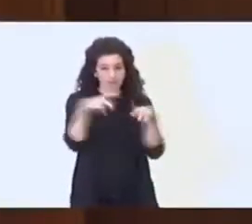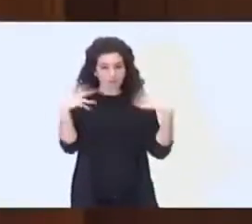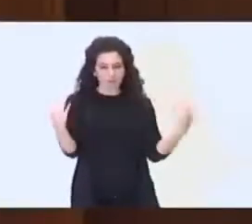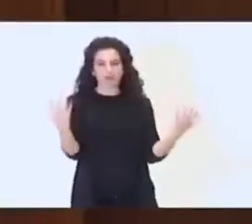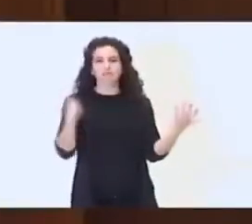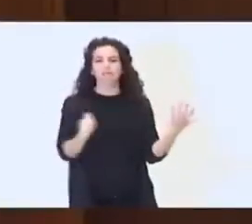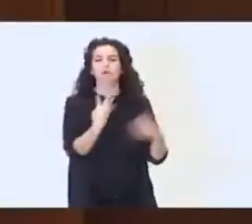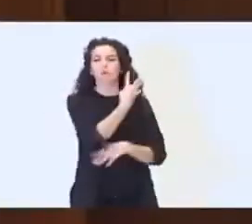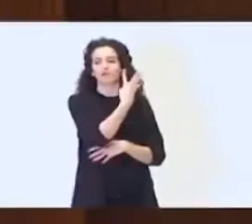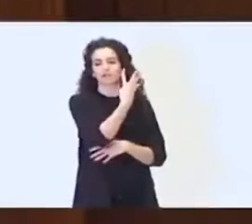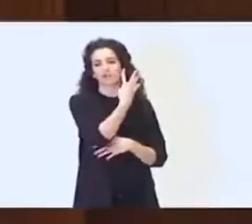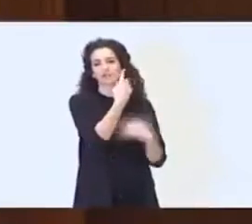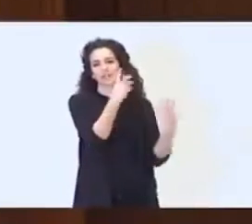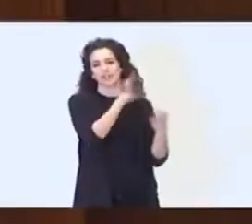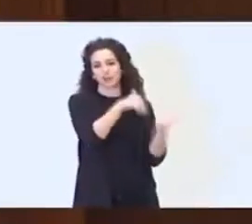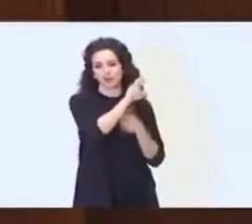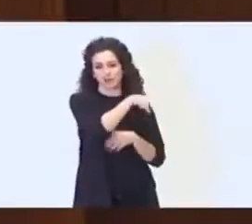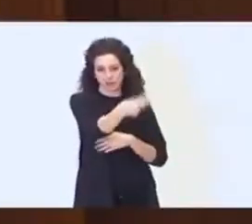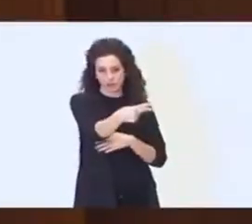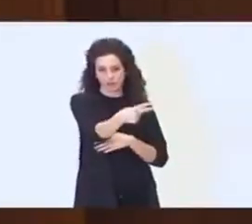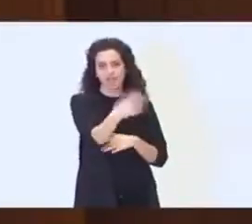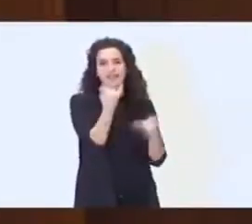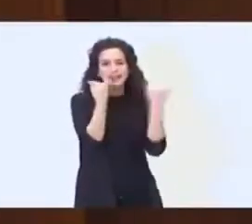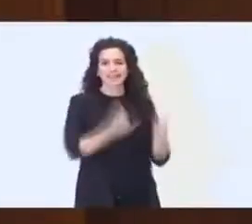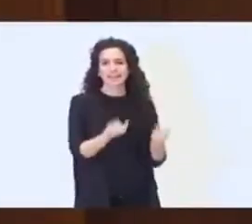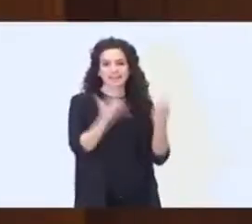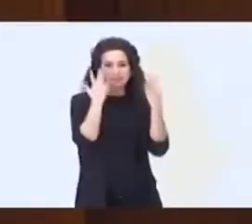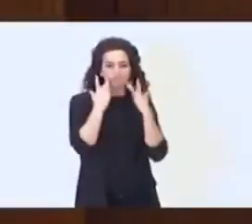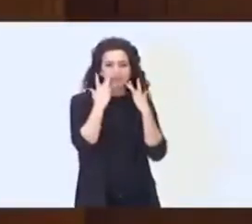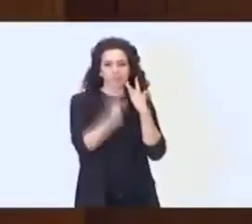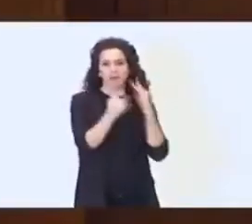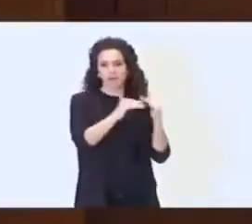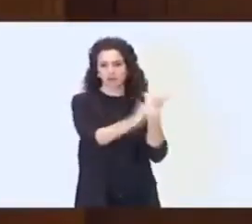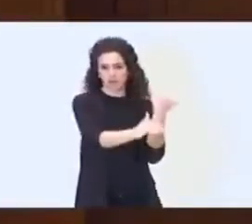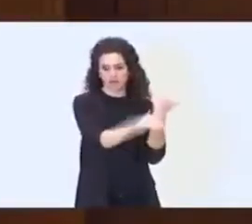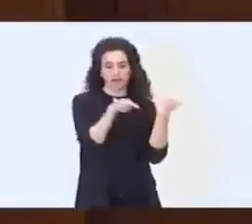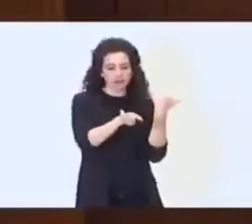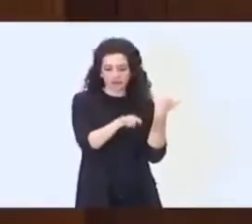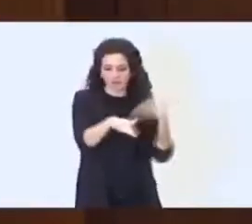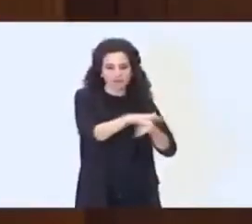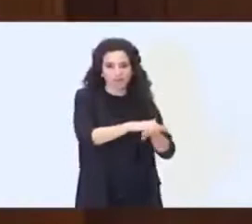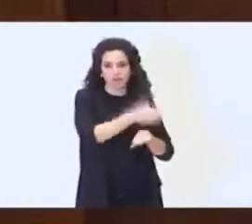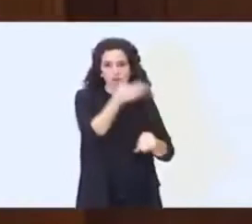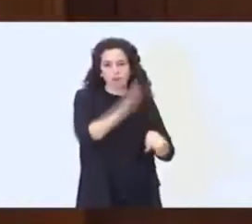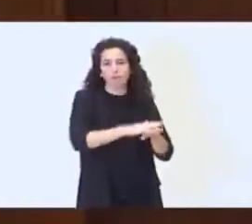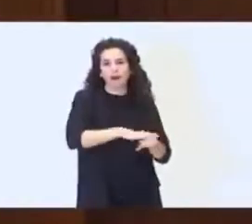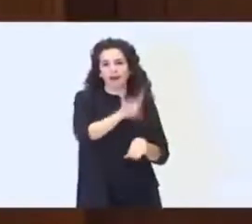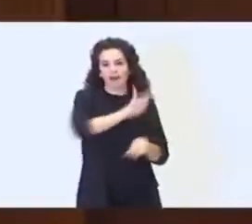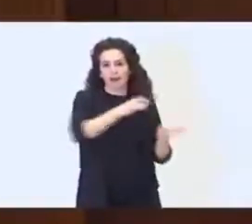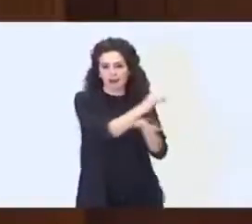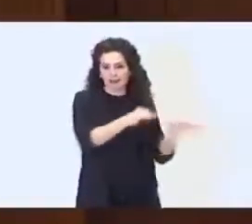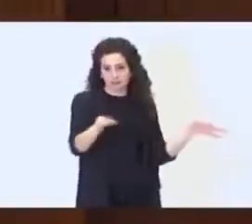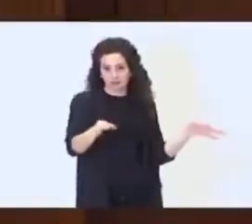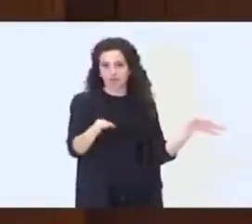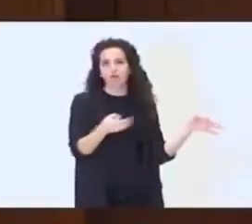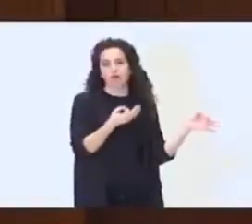energías limpias y sostenibles. Hecho singular por ser archipiélago. Hay partidas solo para los dos archipiélagos, 460